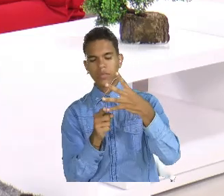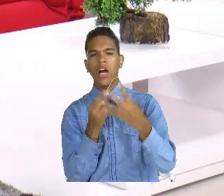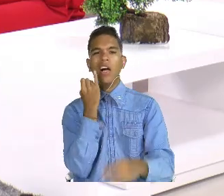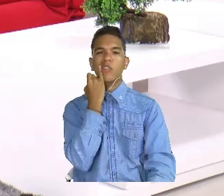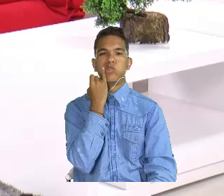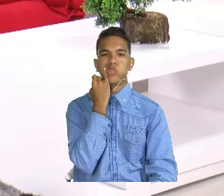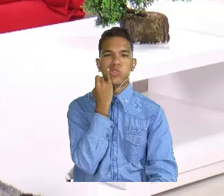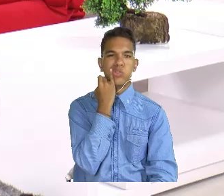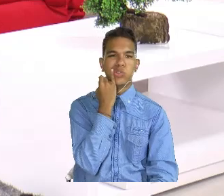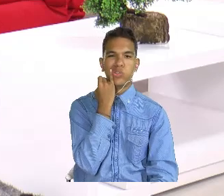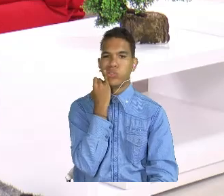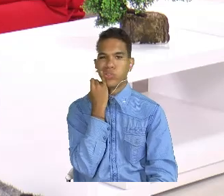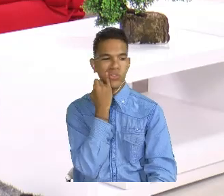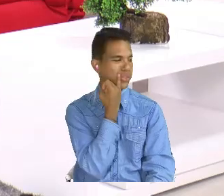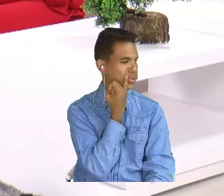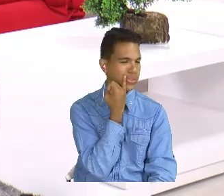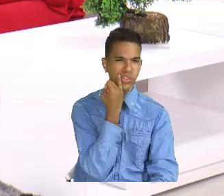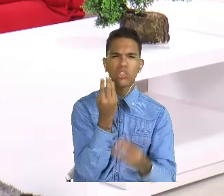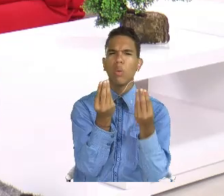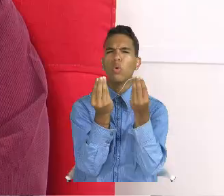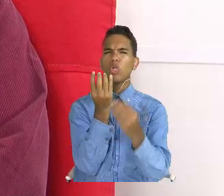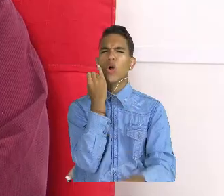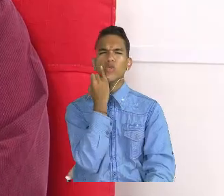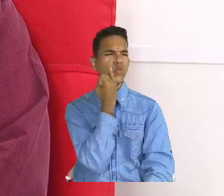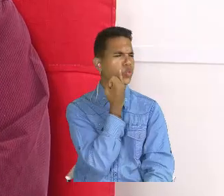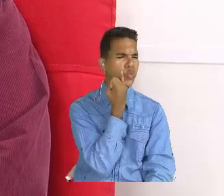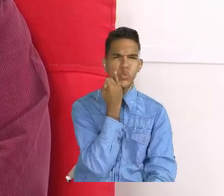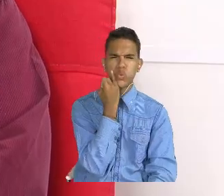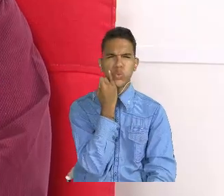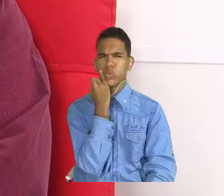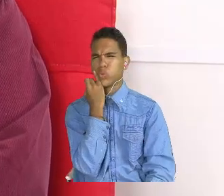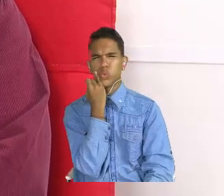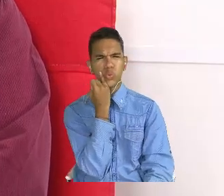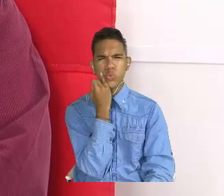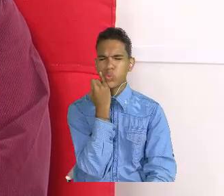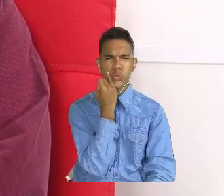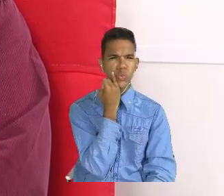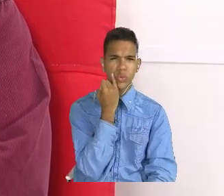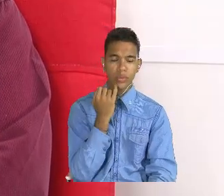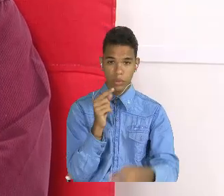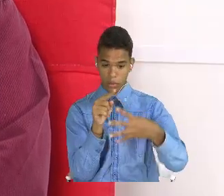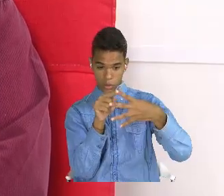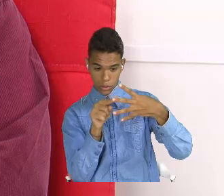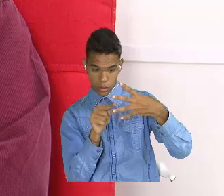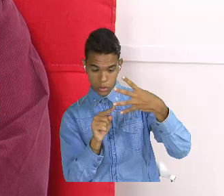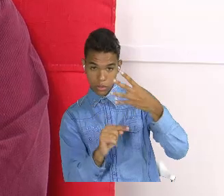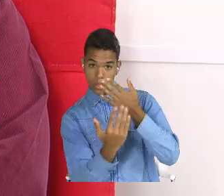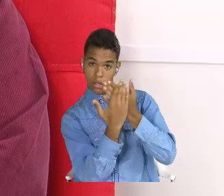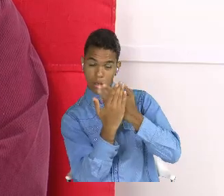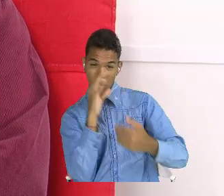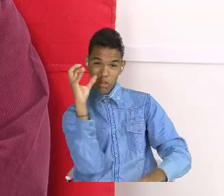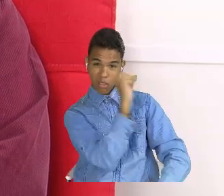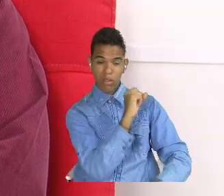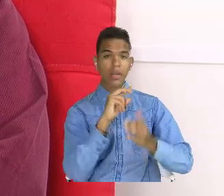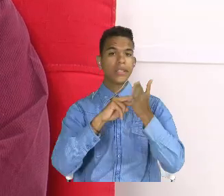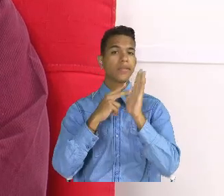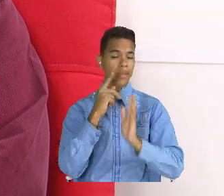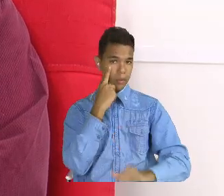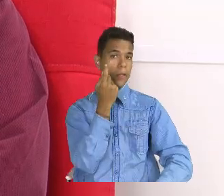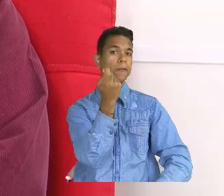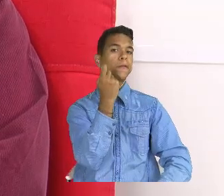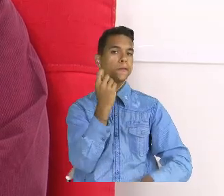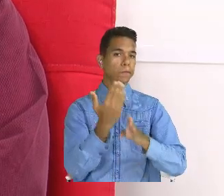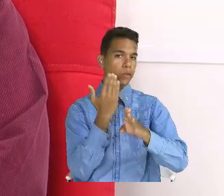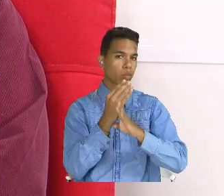más. Okay. El aumento en la micción. Entonces, esos cuatro signos son los más característicos